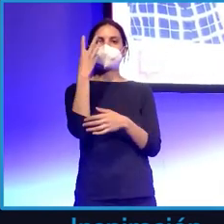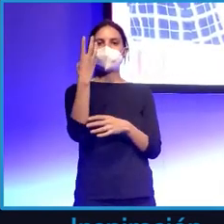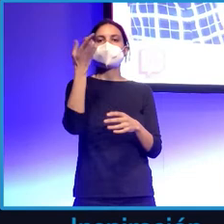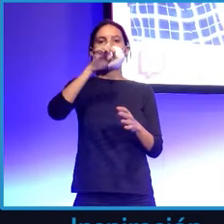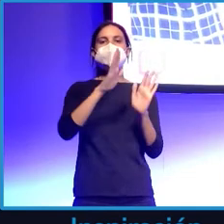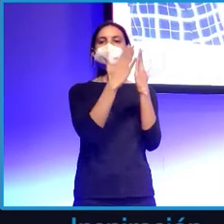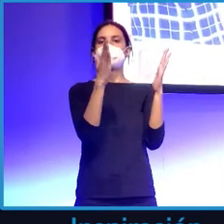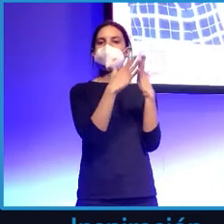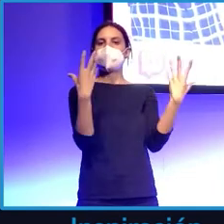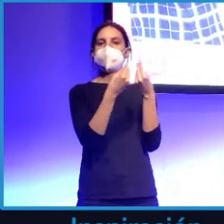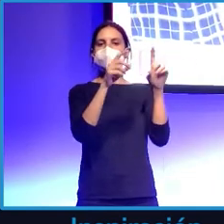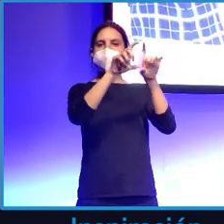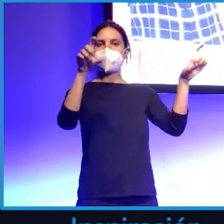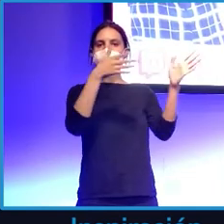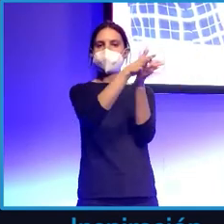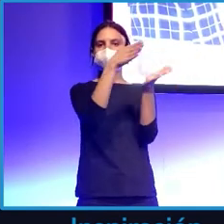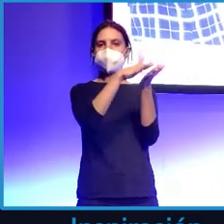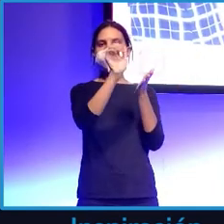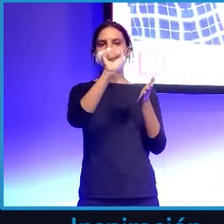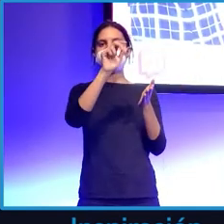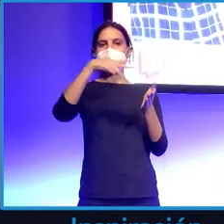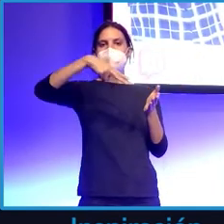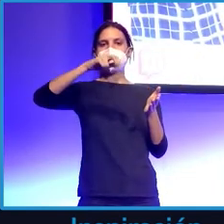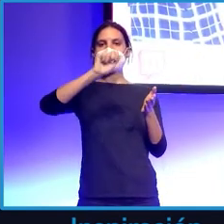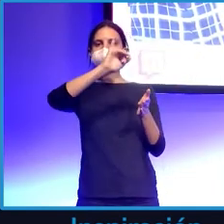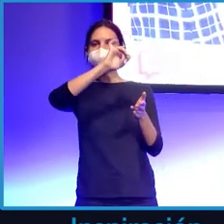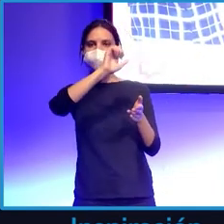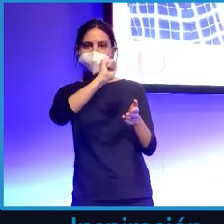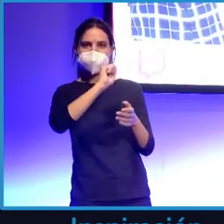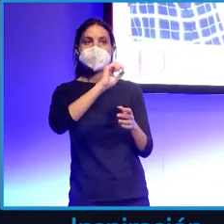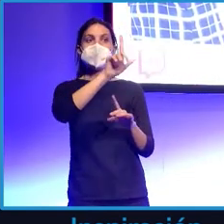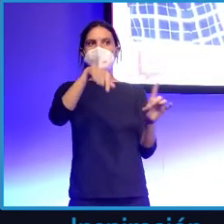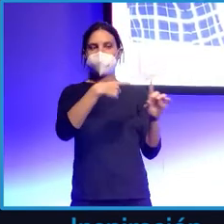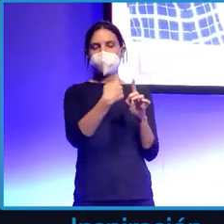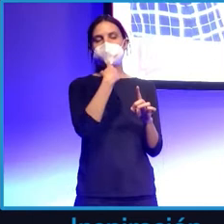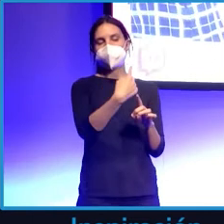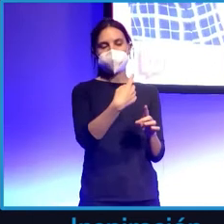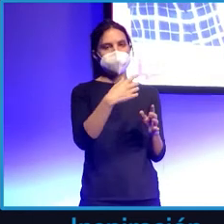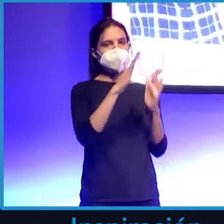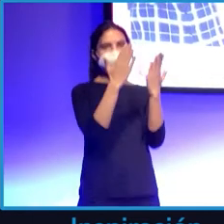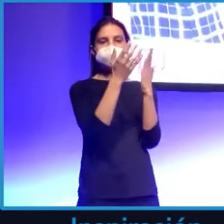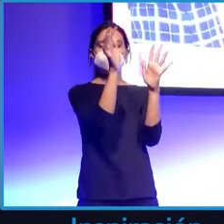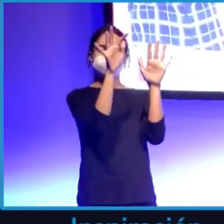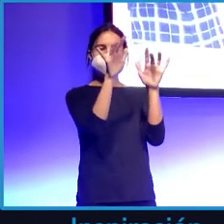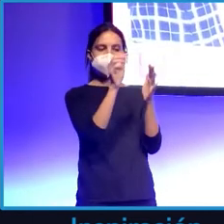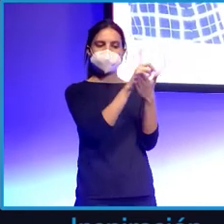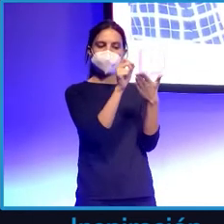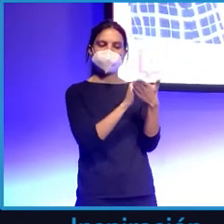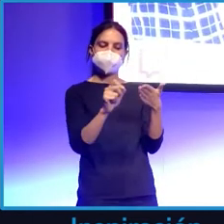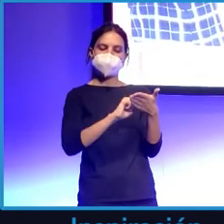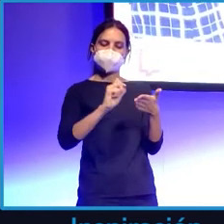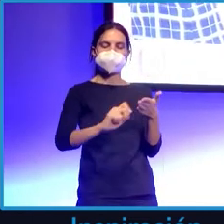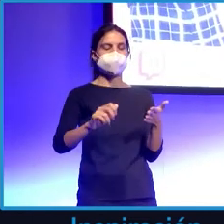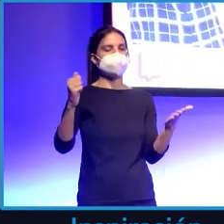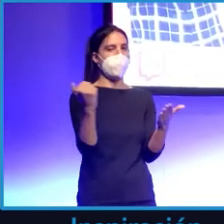por cierto un escribir un libro hay que decirlo yo pensaba que iba a ser mucho más fácil y cuando iba por la página número 50 dijo ostras me queda